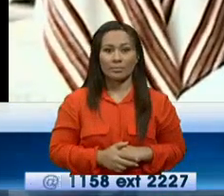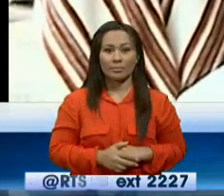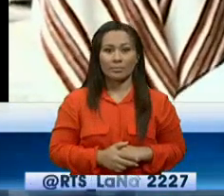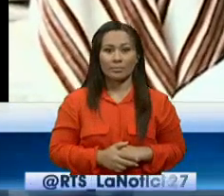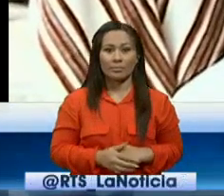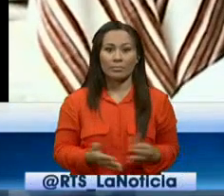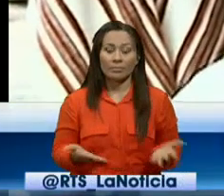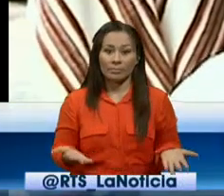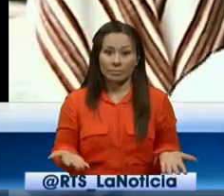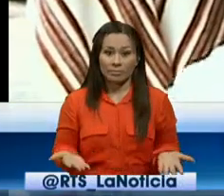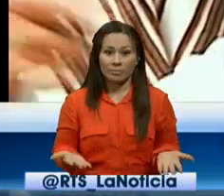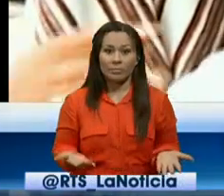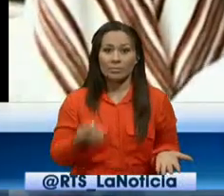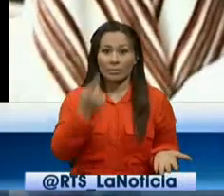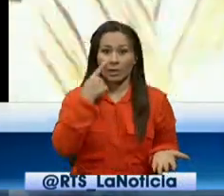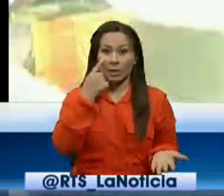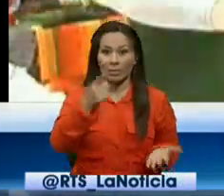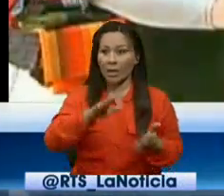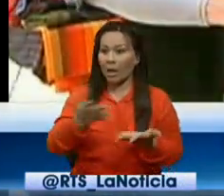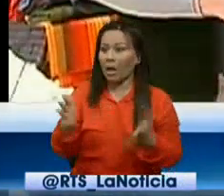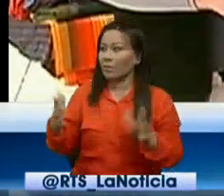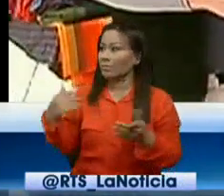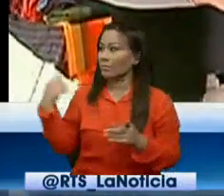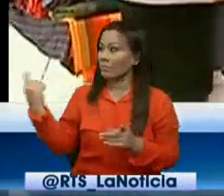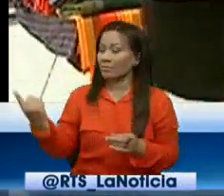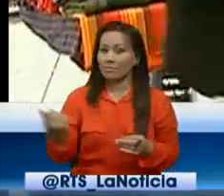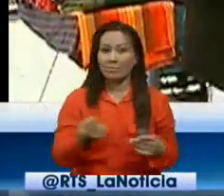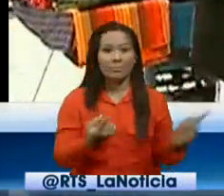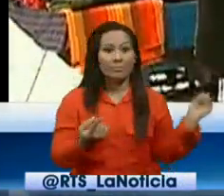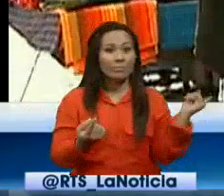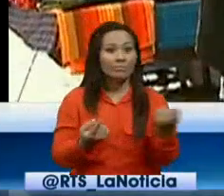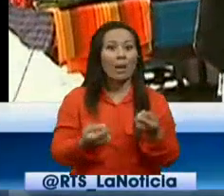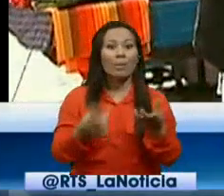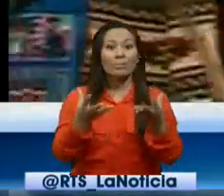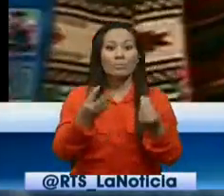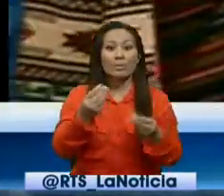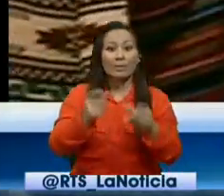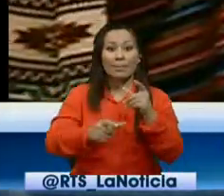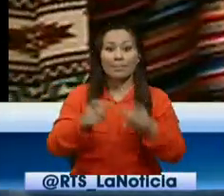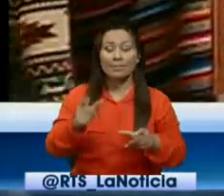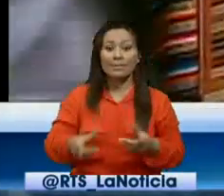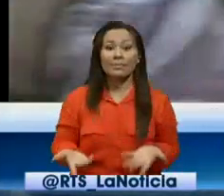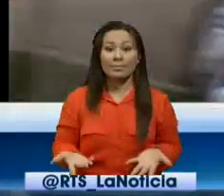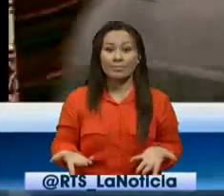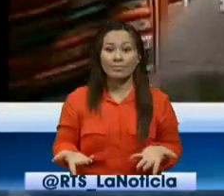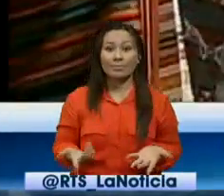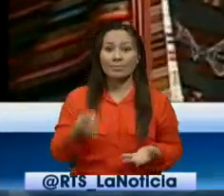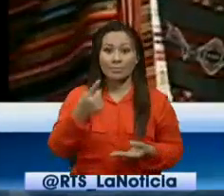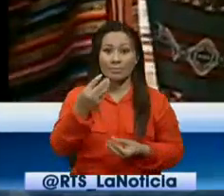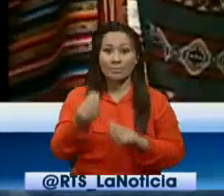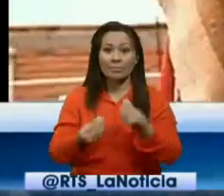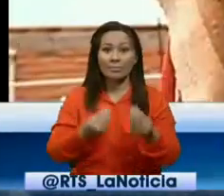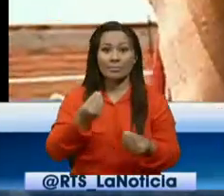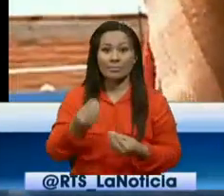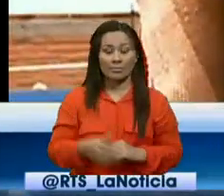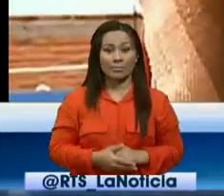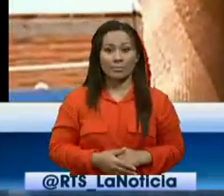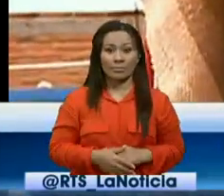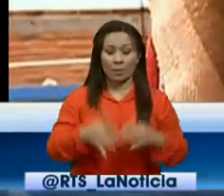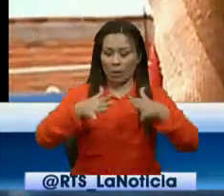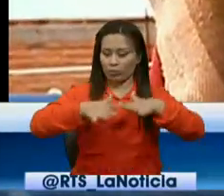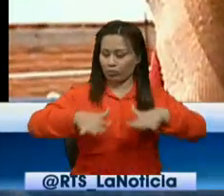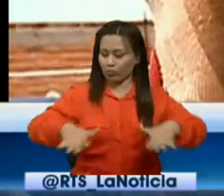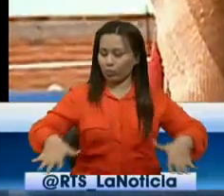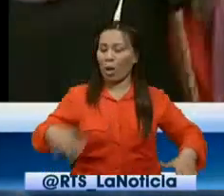de Otavalo. Sí, alrededor. Muchas personas comentan haber visto pasar los días vendiendo los famosos ponchos